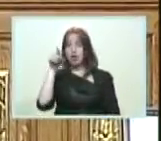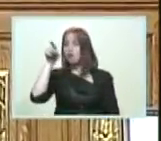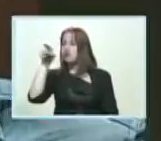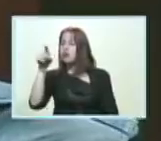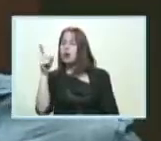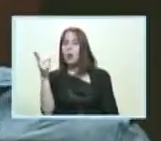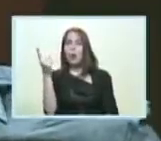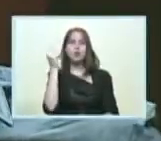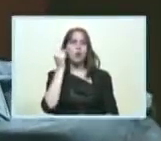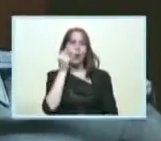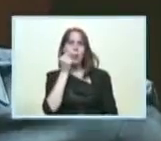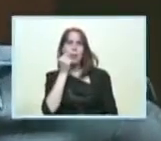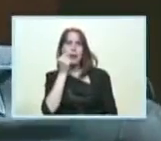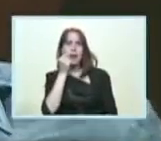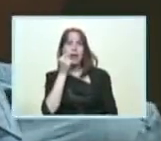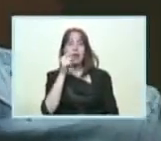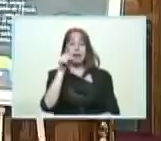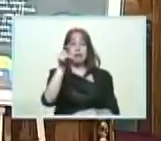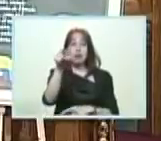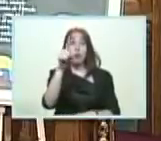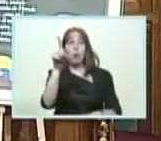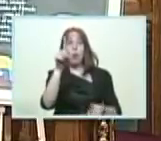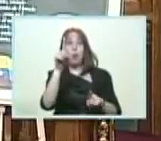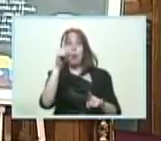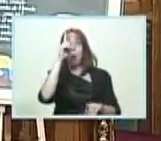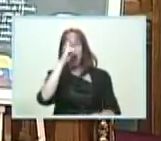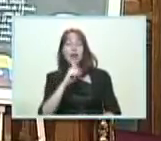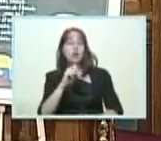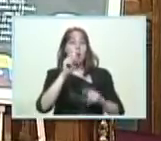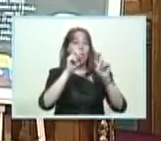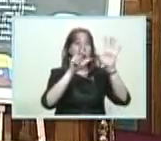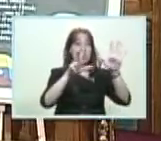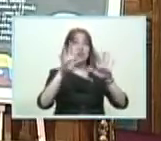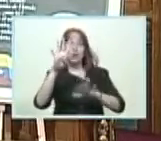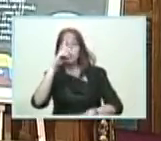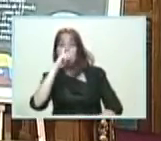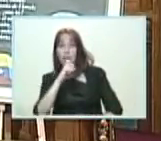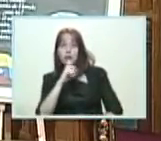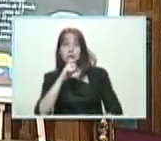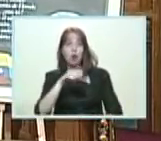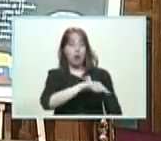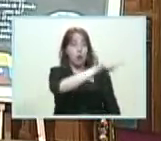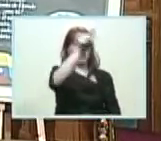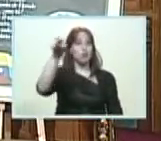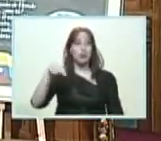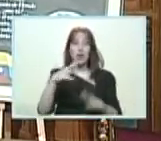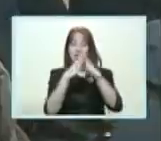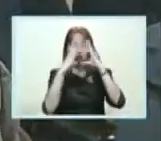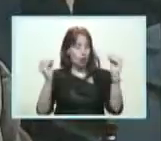contigo, Fernando Soto Rojas, que acabas de cumplir 84 años, es con ustedes,